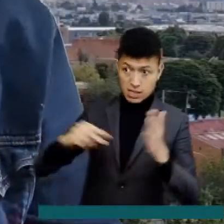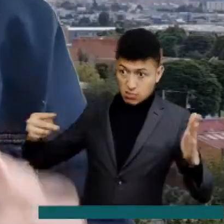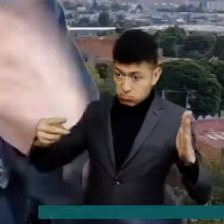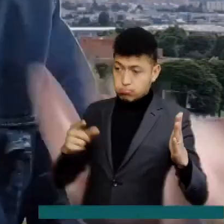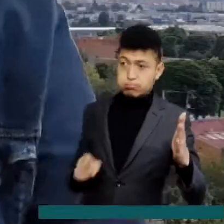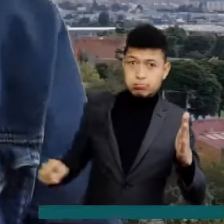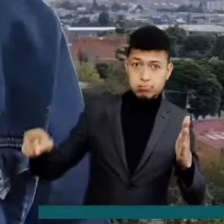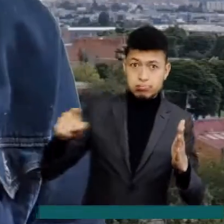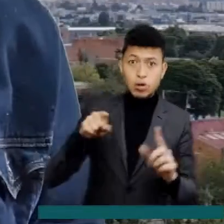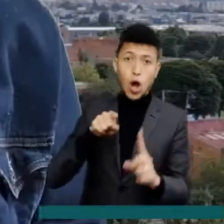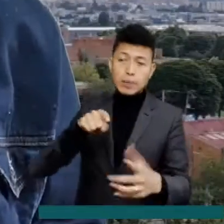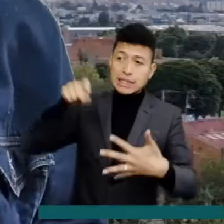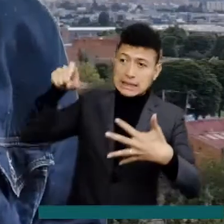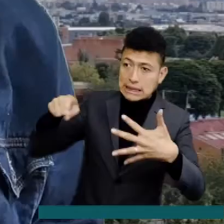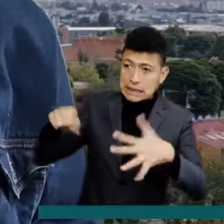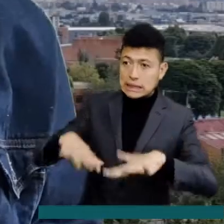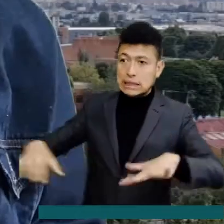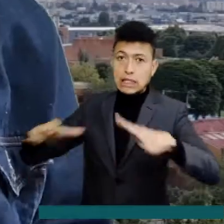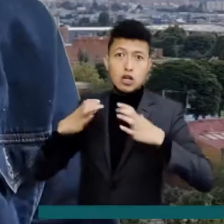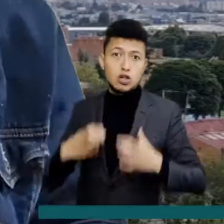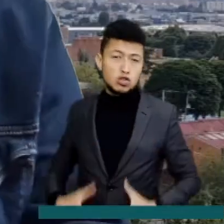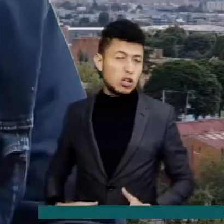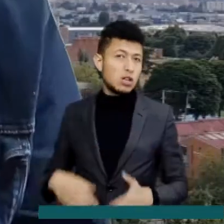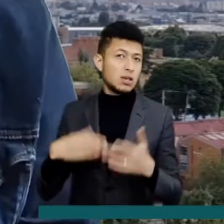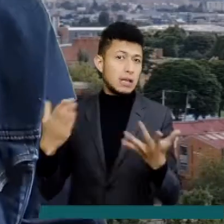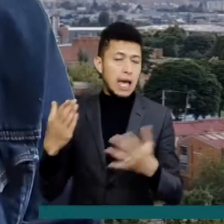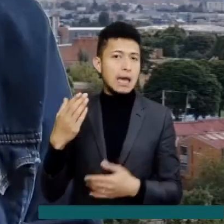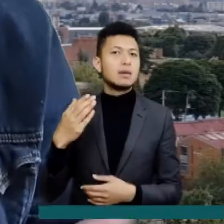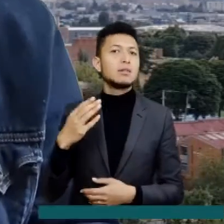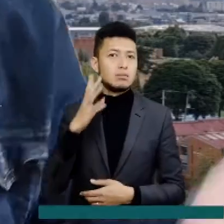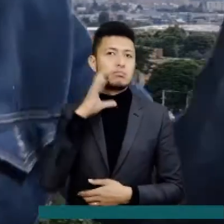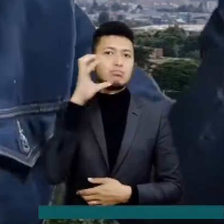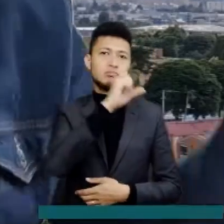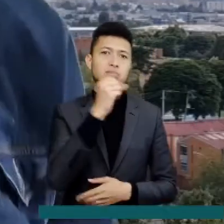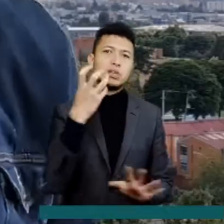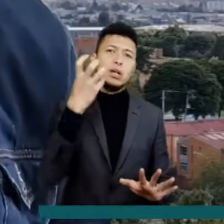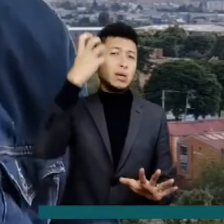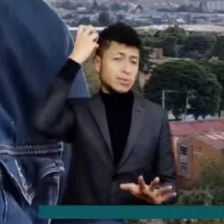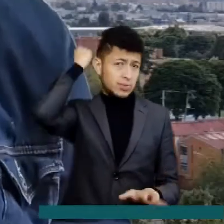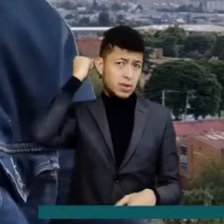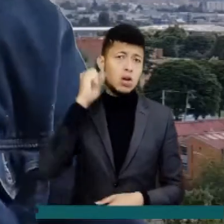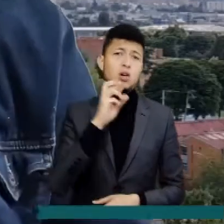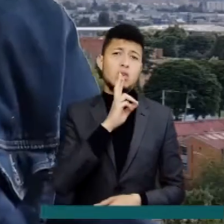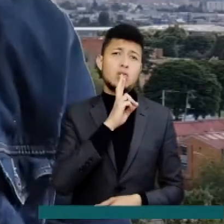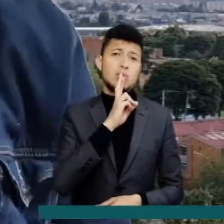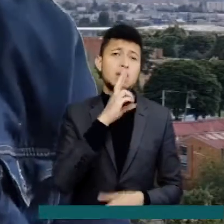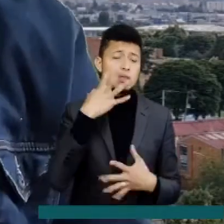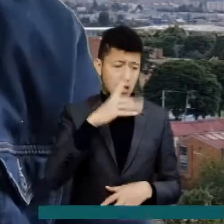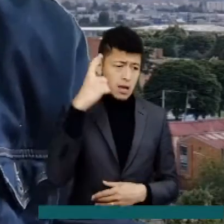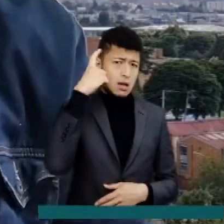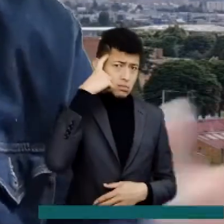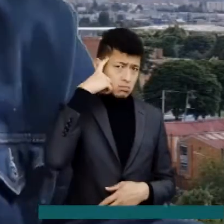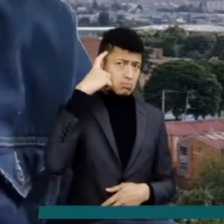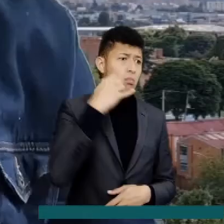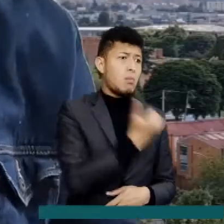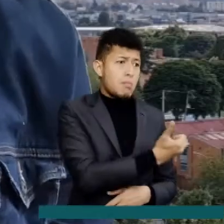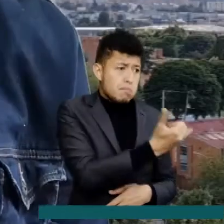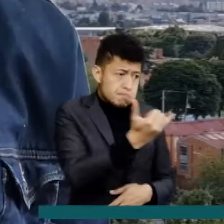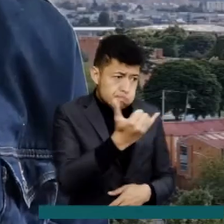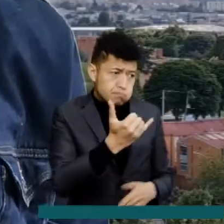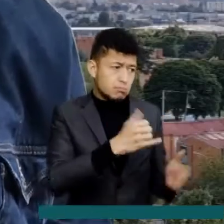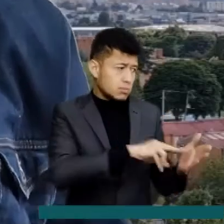disponible para satisfacer necesidades de los ciudadanos entonces las ciudades romanas ya eran ciudades inteligentes porque utilizaban la tecnología